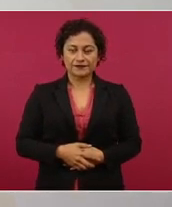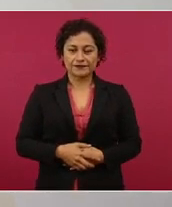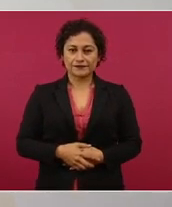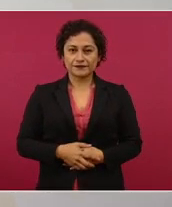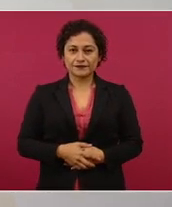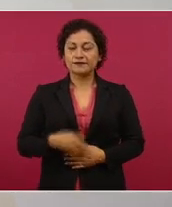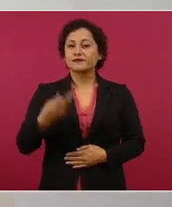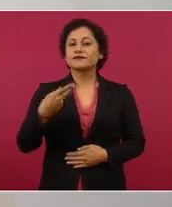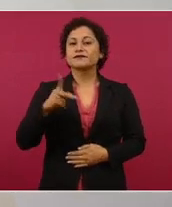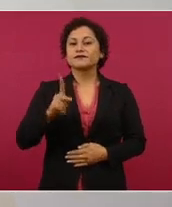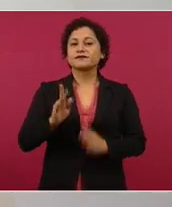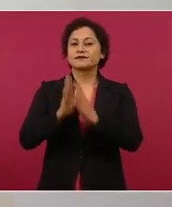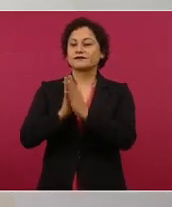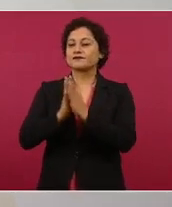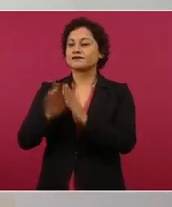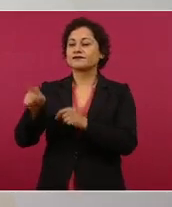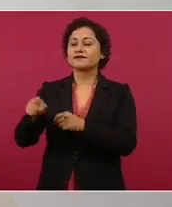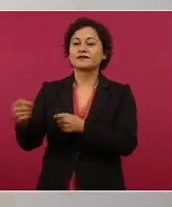a rasguñar mucho.